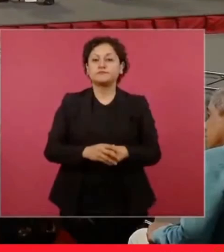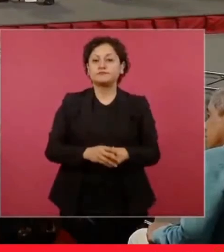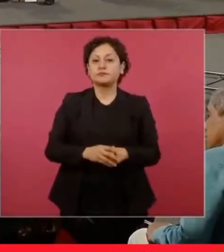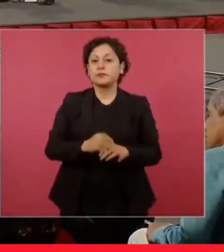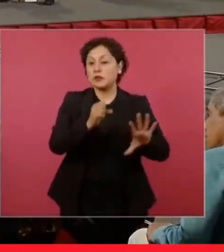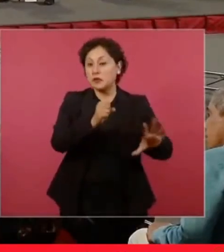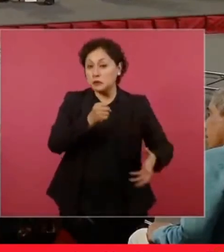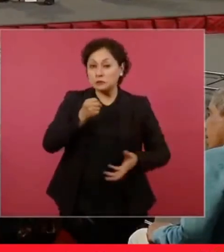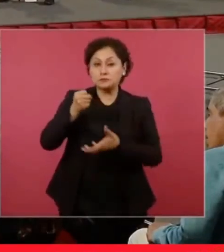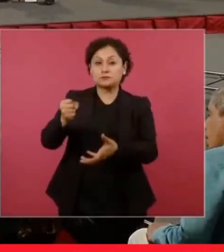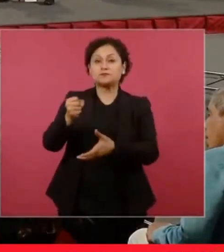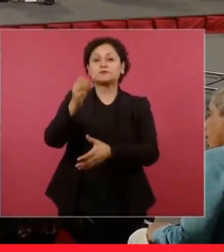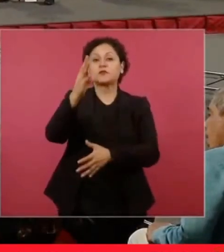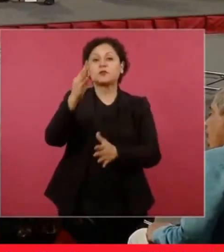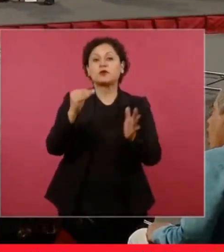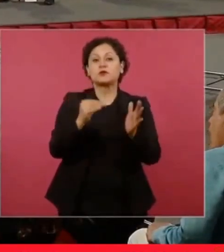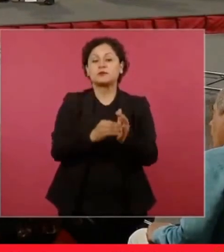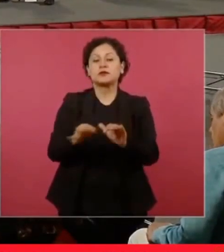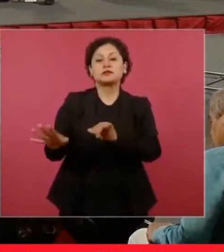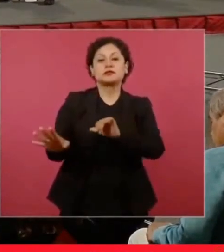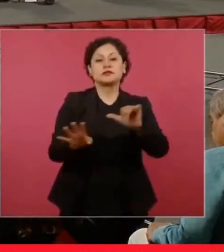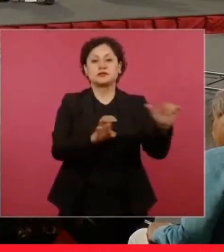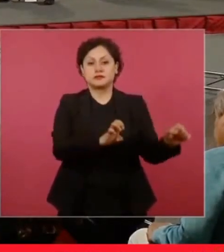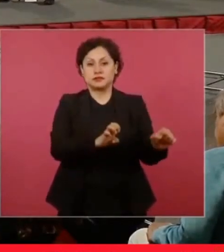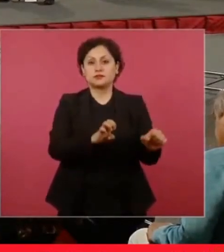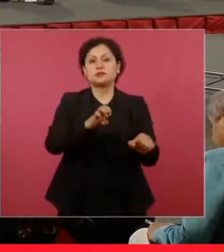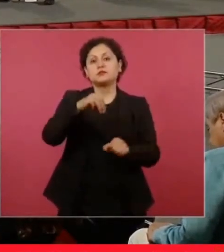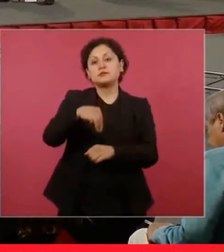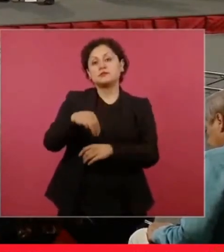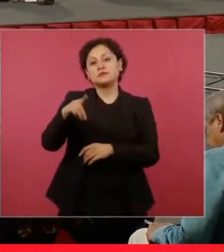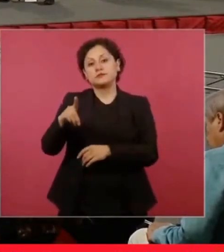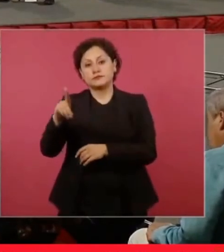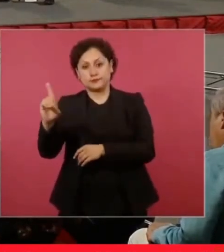de 4.600 millones de dólares